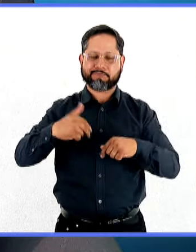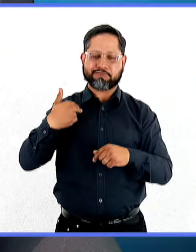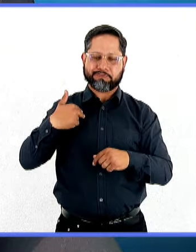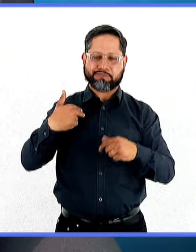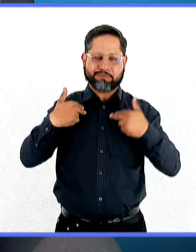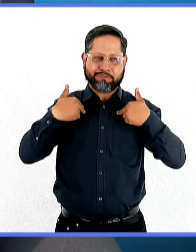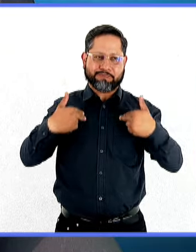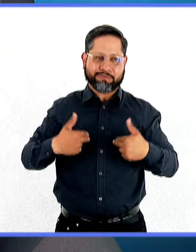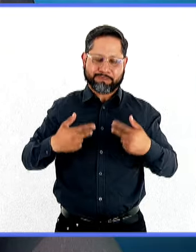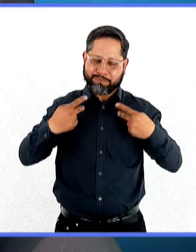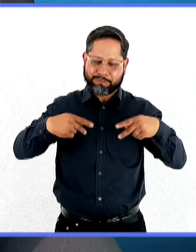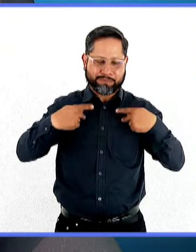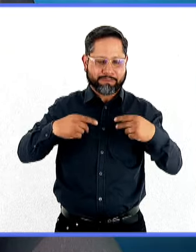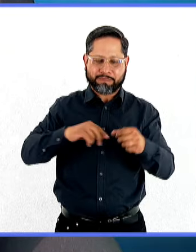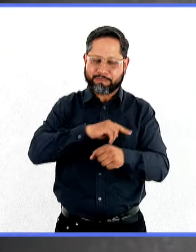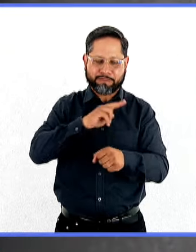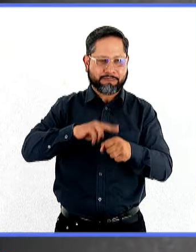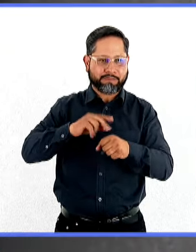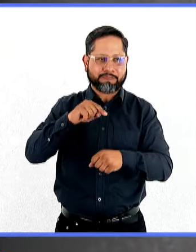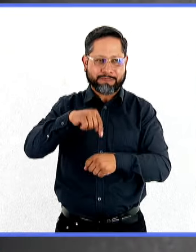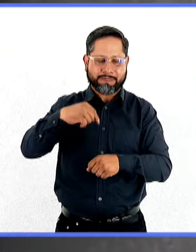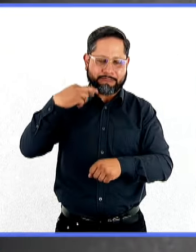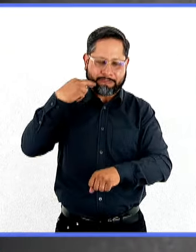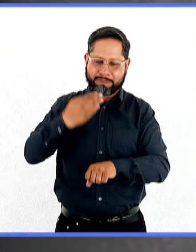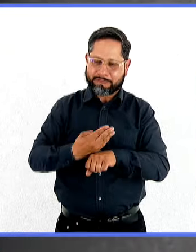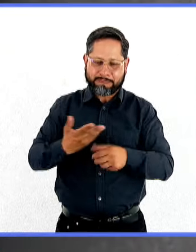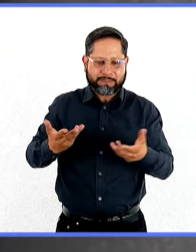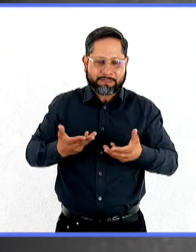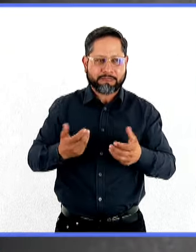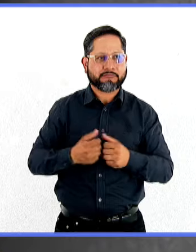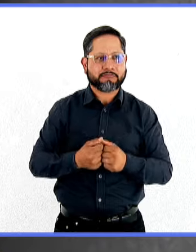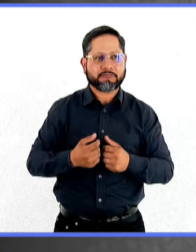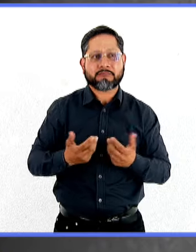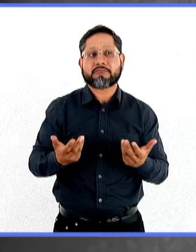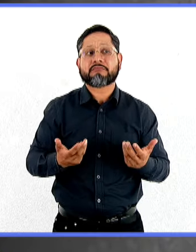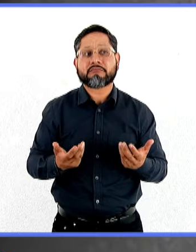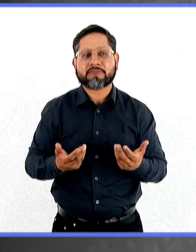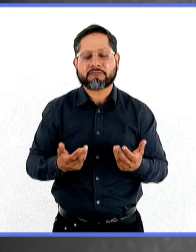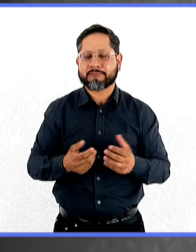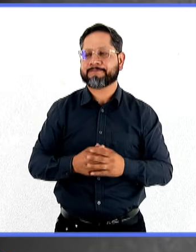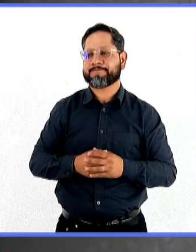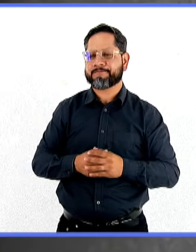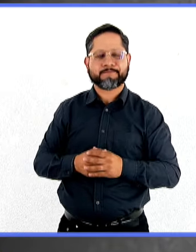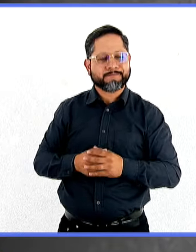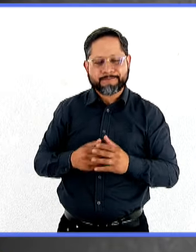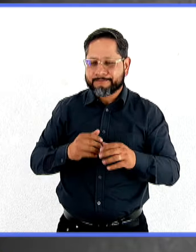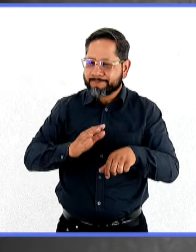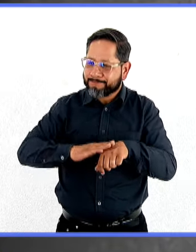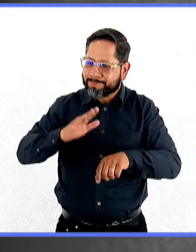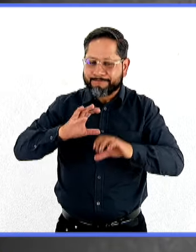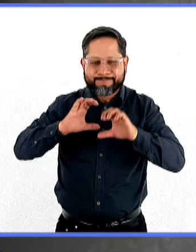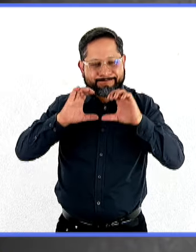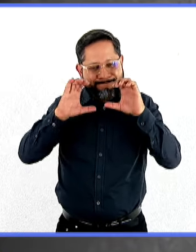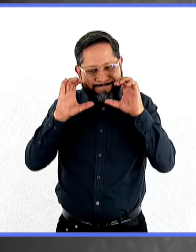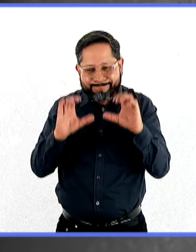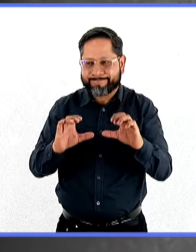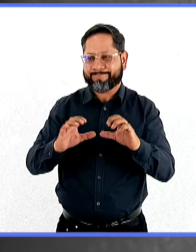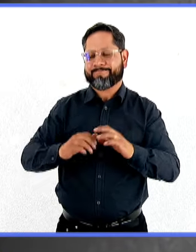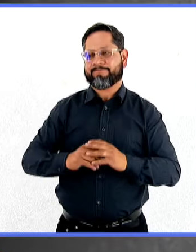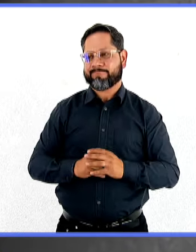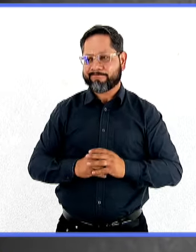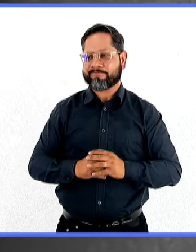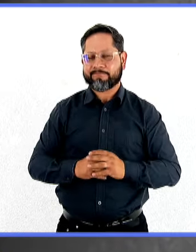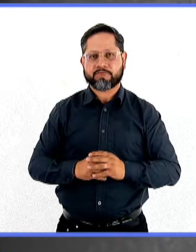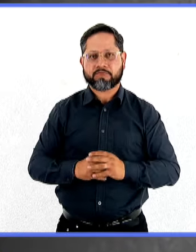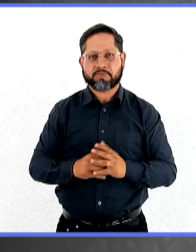de la generación de incendios forestales pues tener más más cuidado no más cuidado